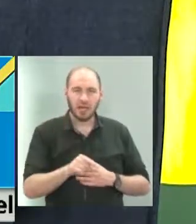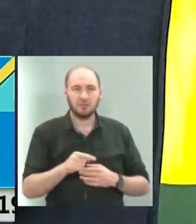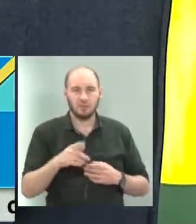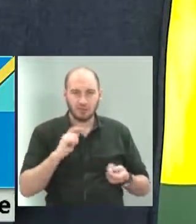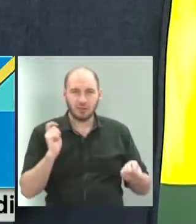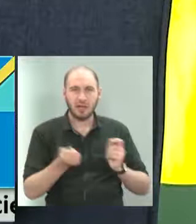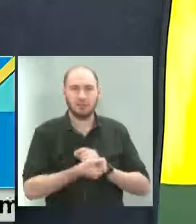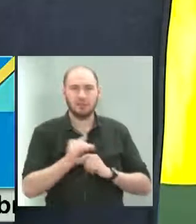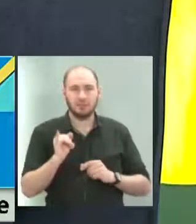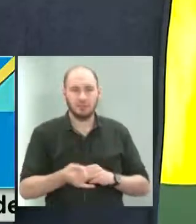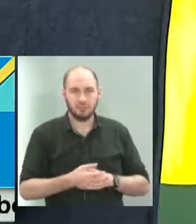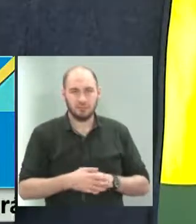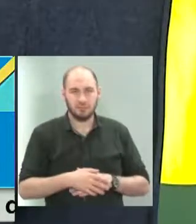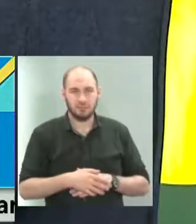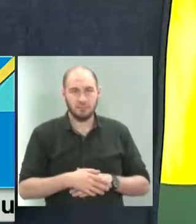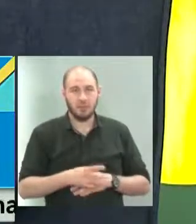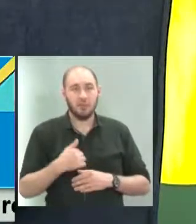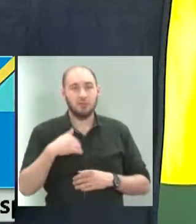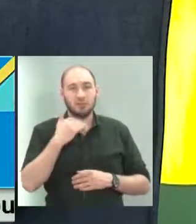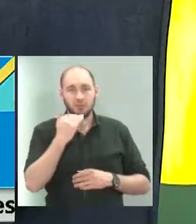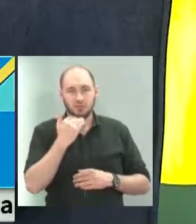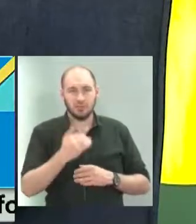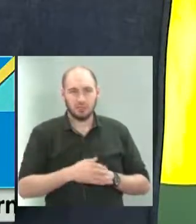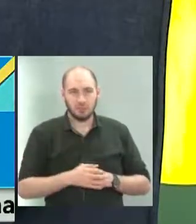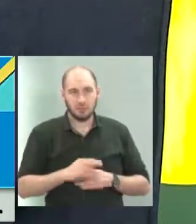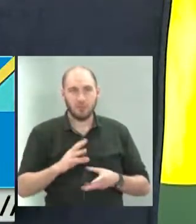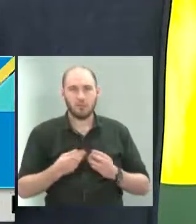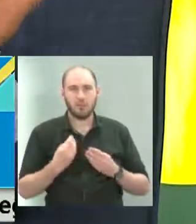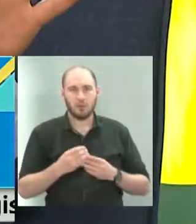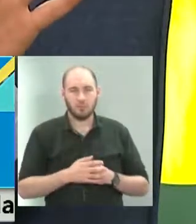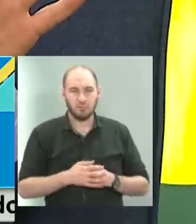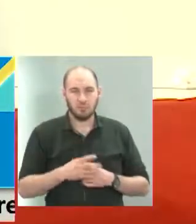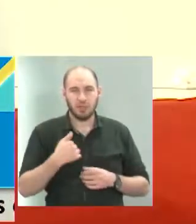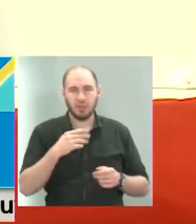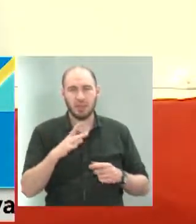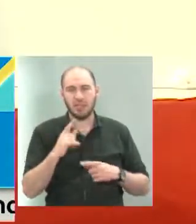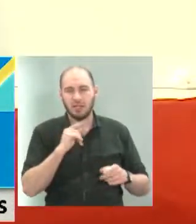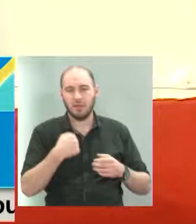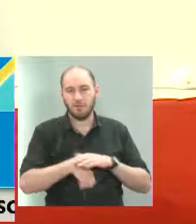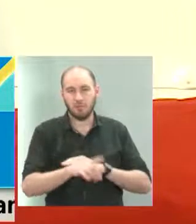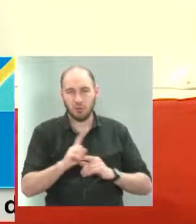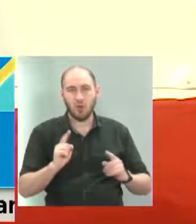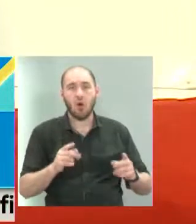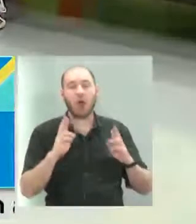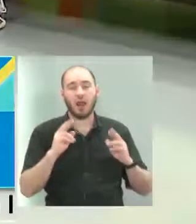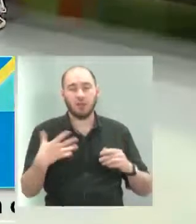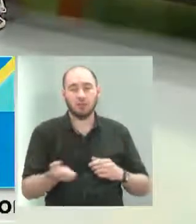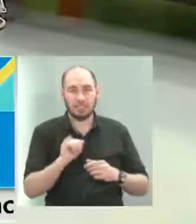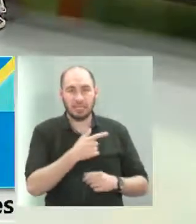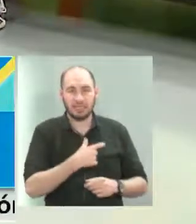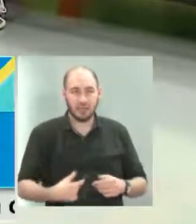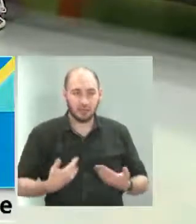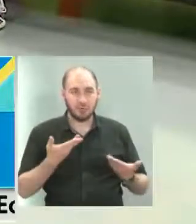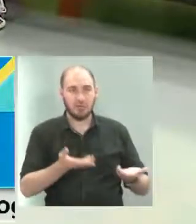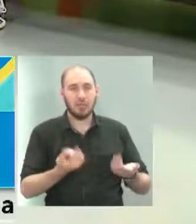ir cambiando. Ahora, yo no sé cómo se puede hacer eso, yo no soy dirigente de fútbol, ojalá se pueda lograr y el Estado se pone a